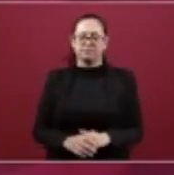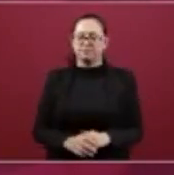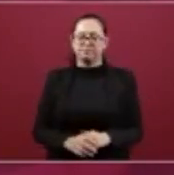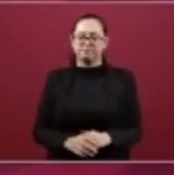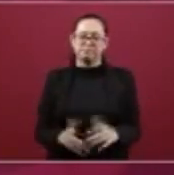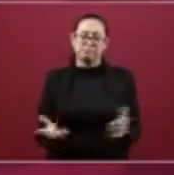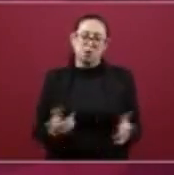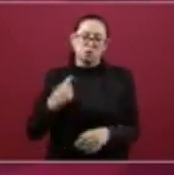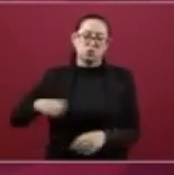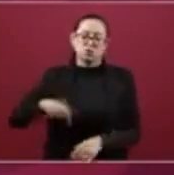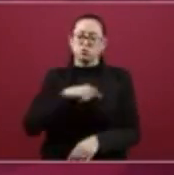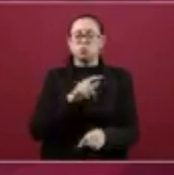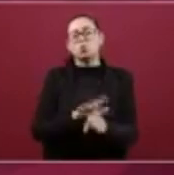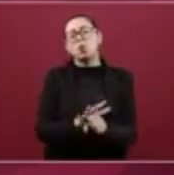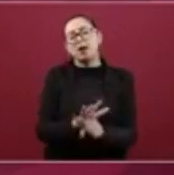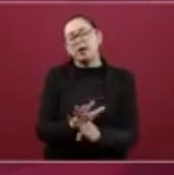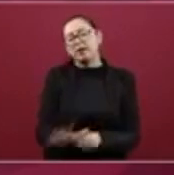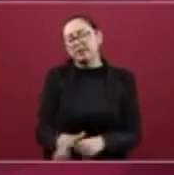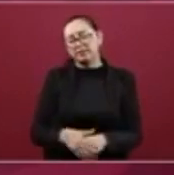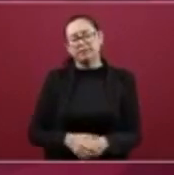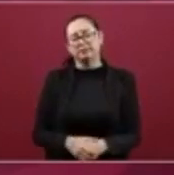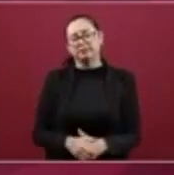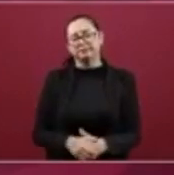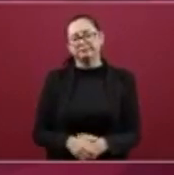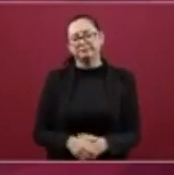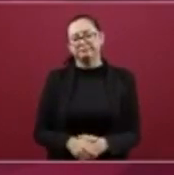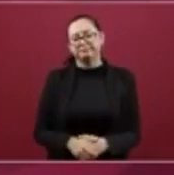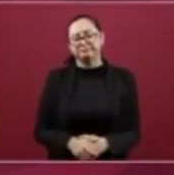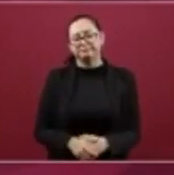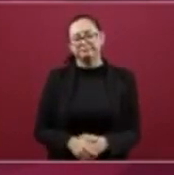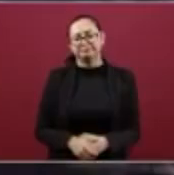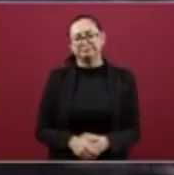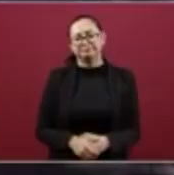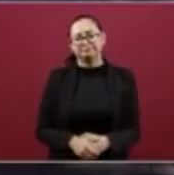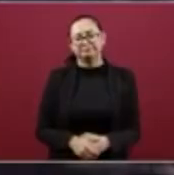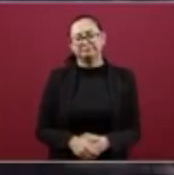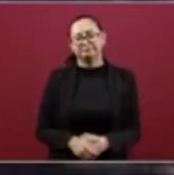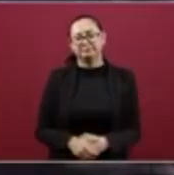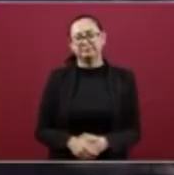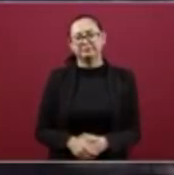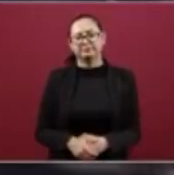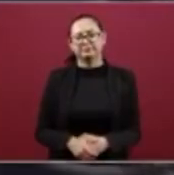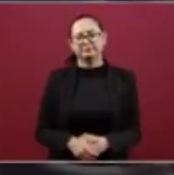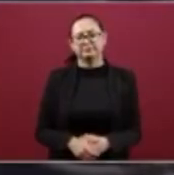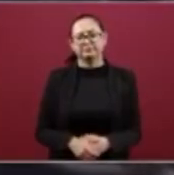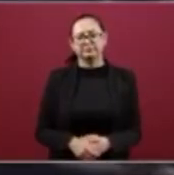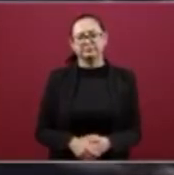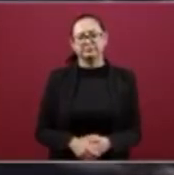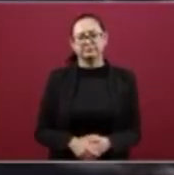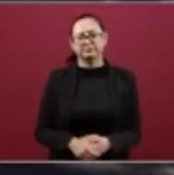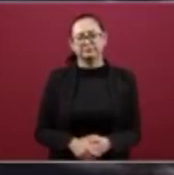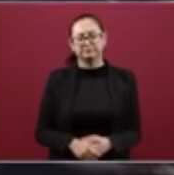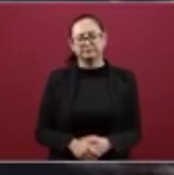es que el Estado ya no